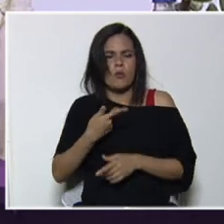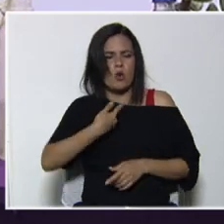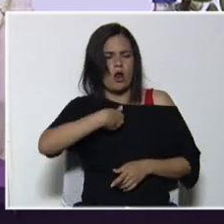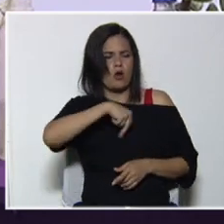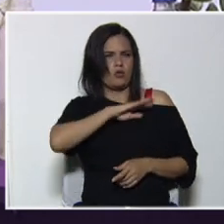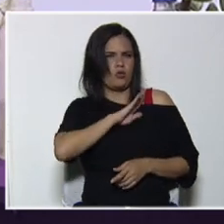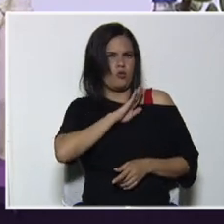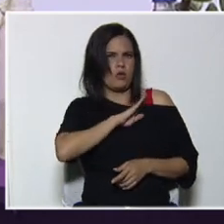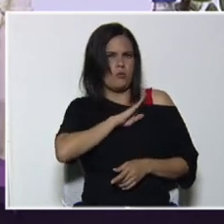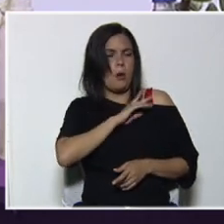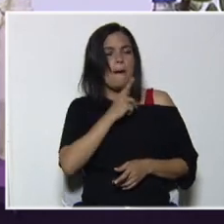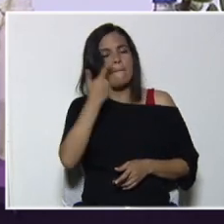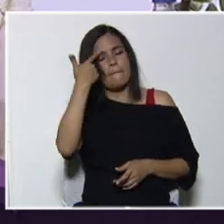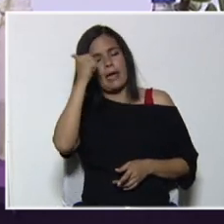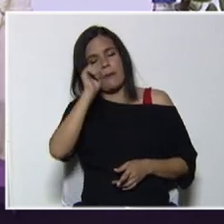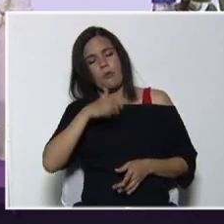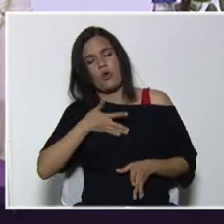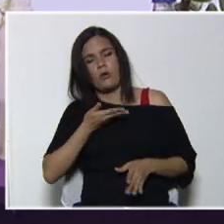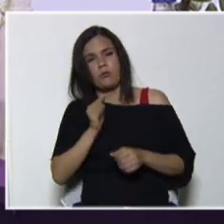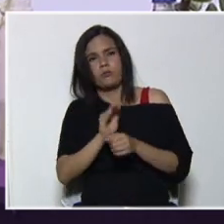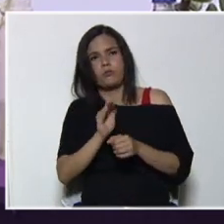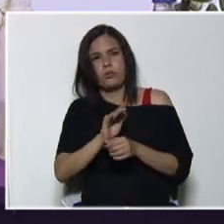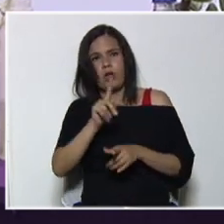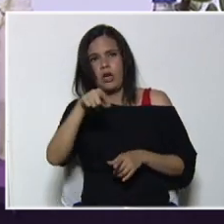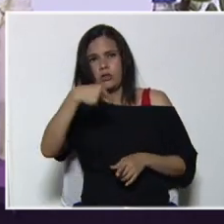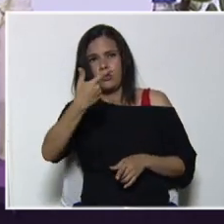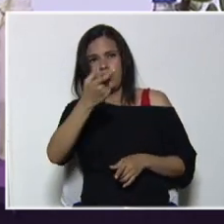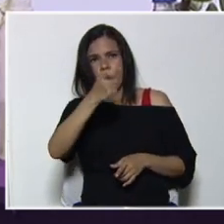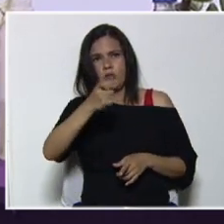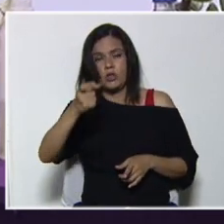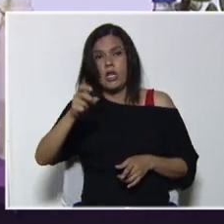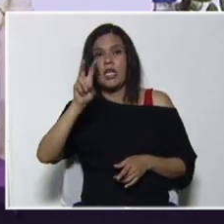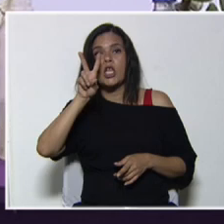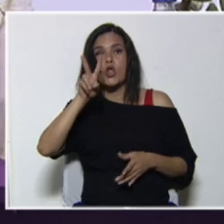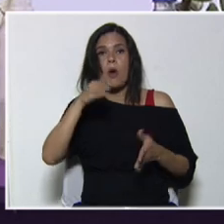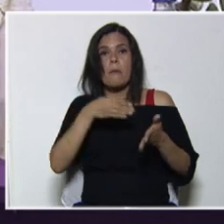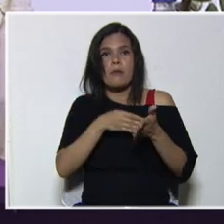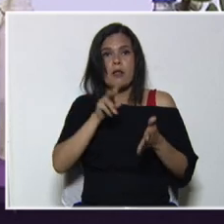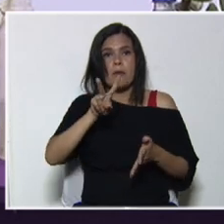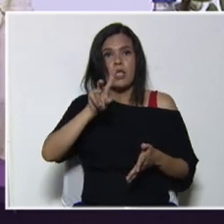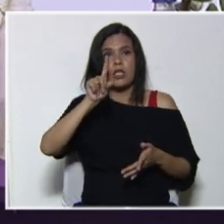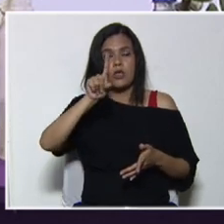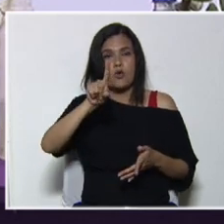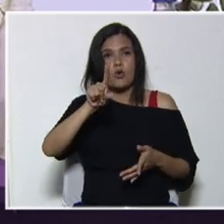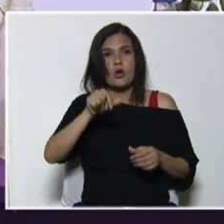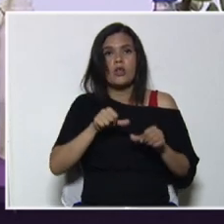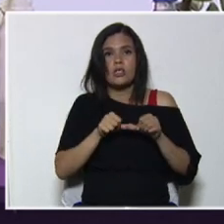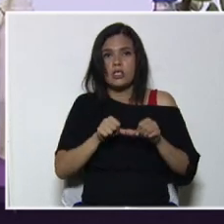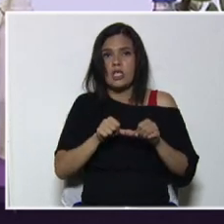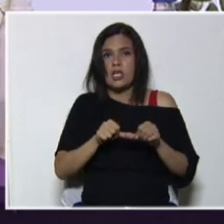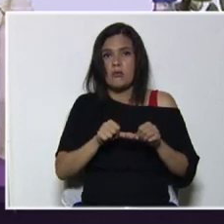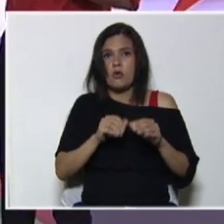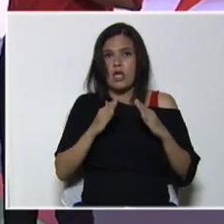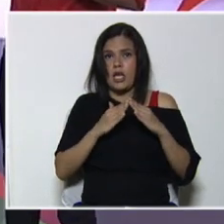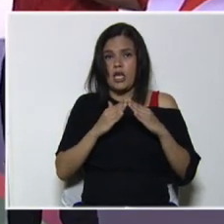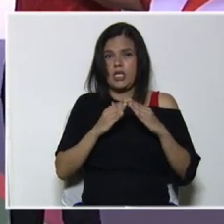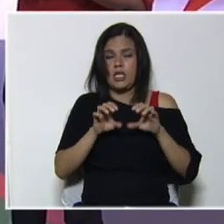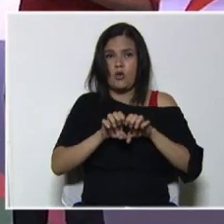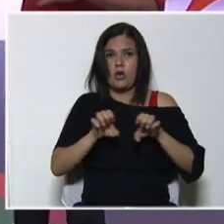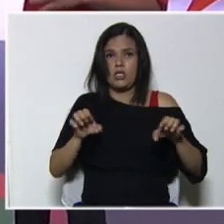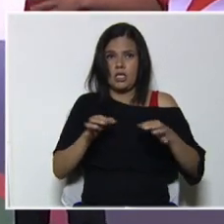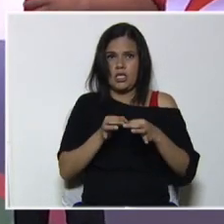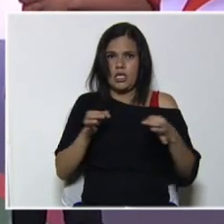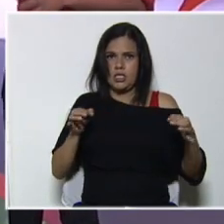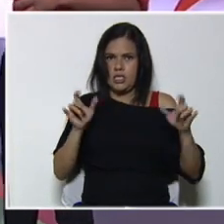nosotros mismos para cuidar a los demás. En este 2021 seguimos desde casa en la educación a distancia. Nos